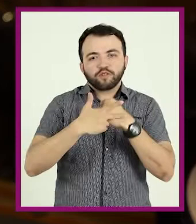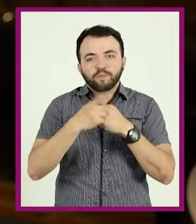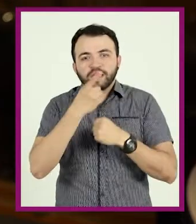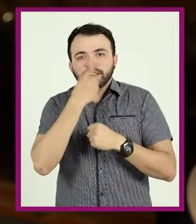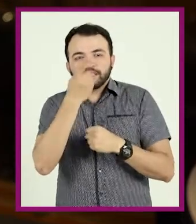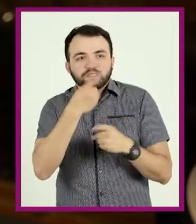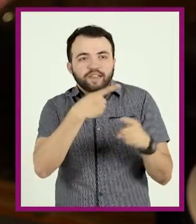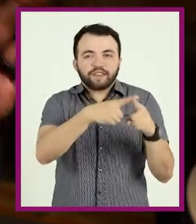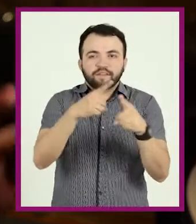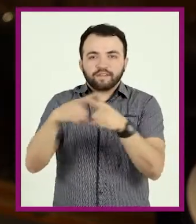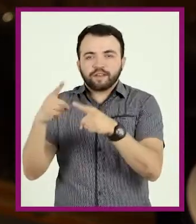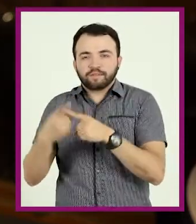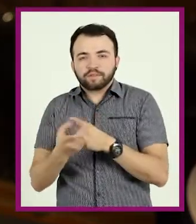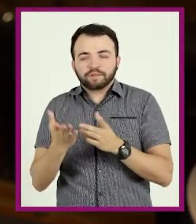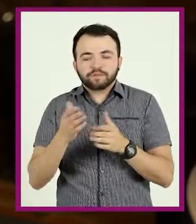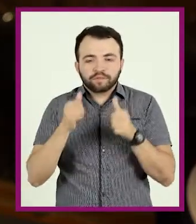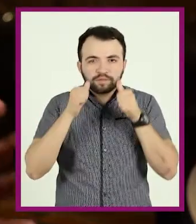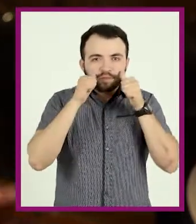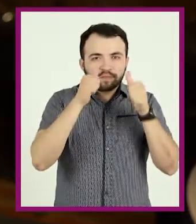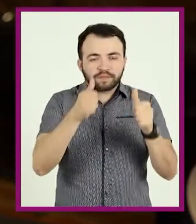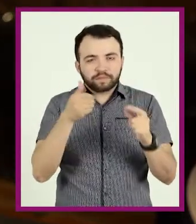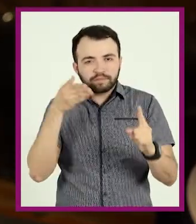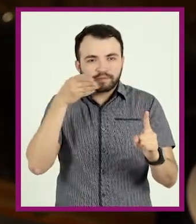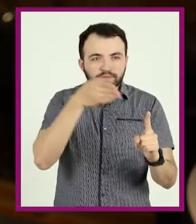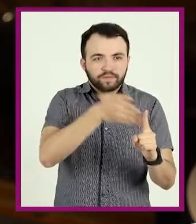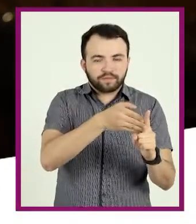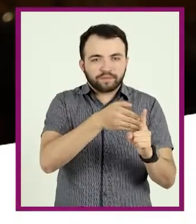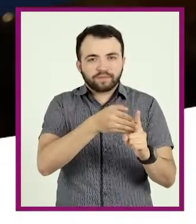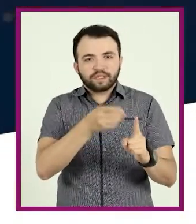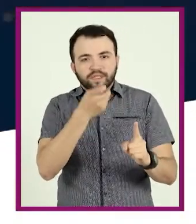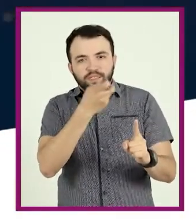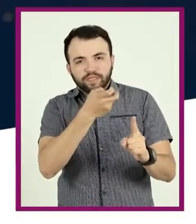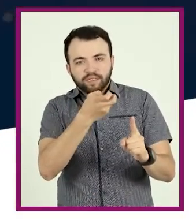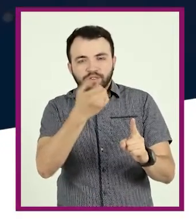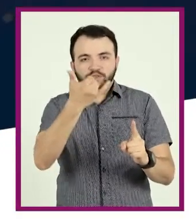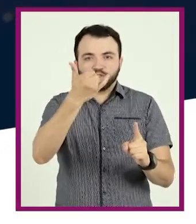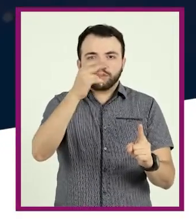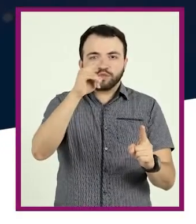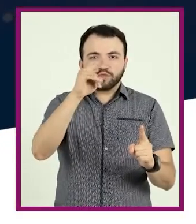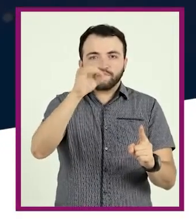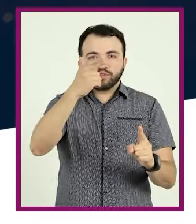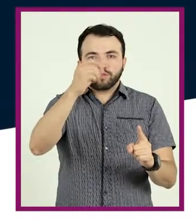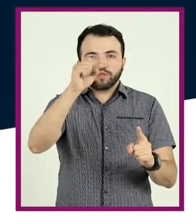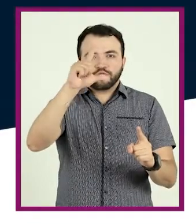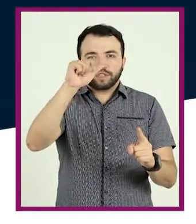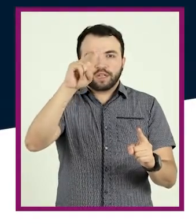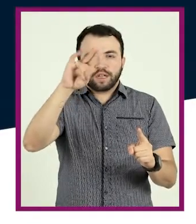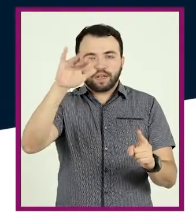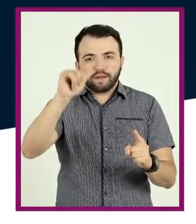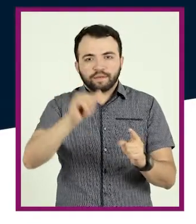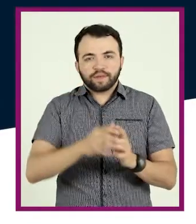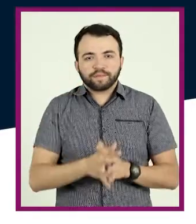Occidental. Vamos a ver un poco sobre el folclore en general de la música de la ex Yugoslavia.